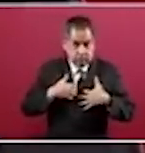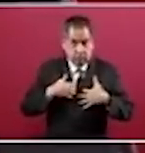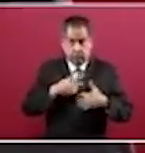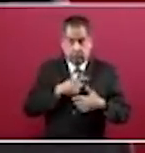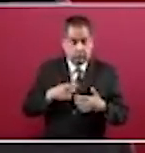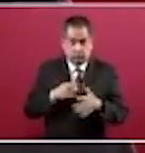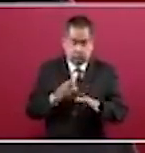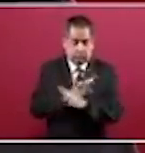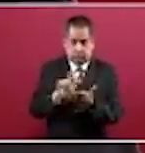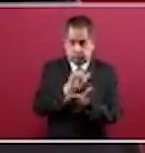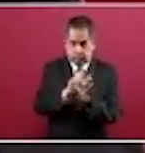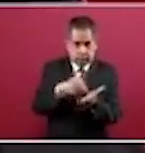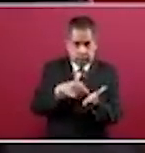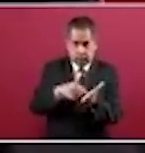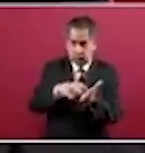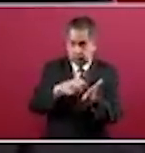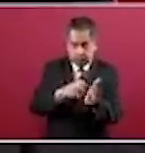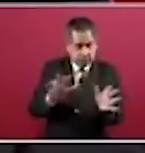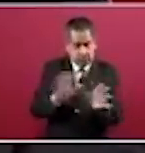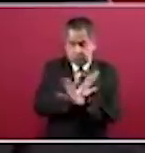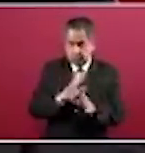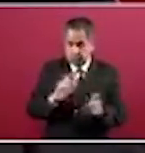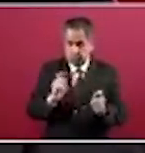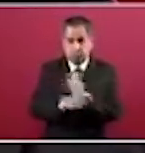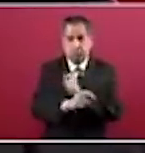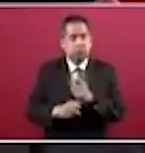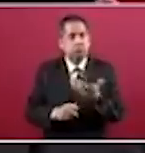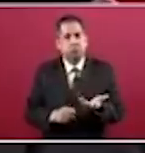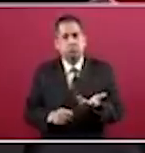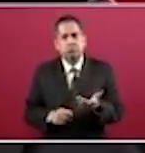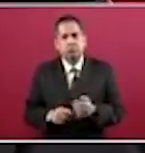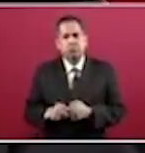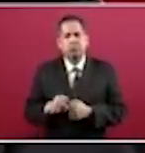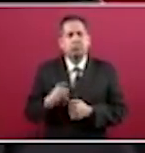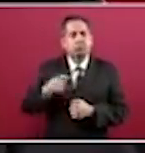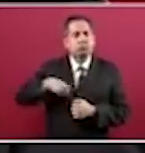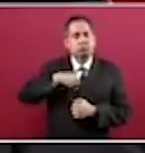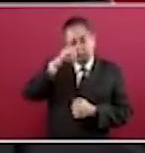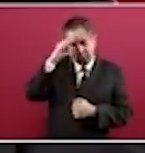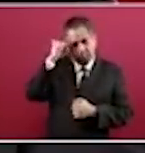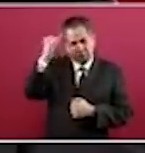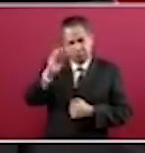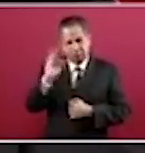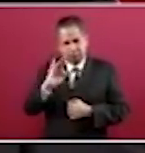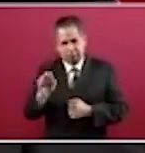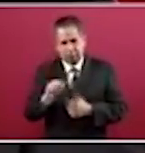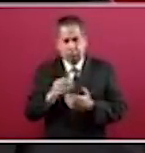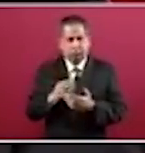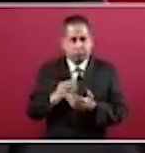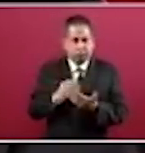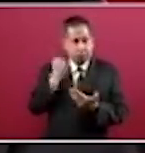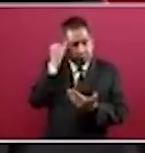que se reforme la ley. Incluso no descartamos el enviar